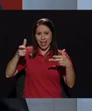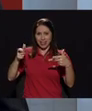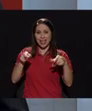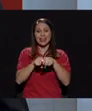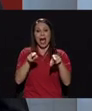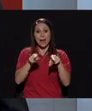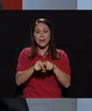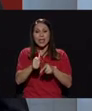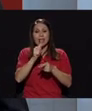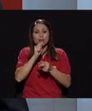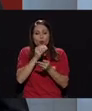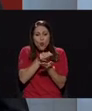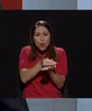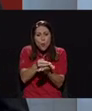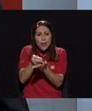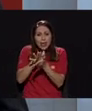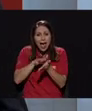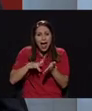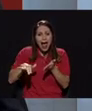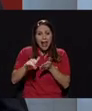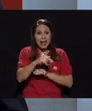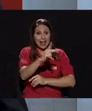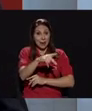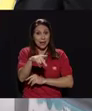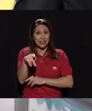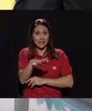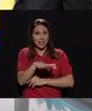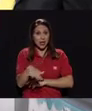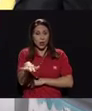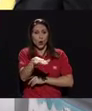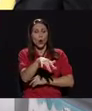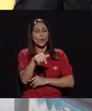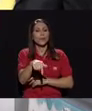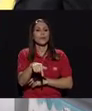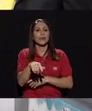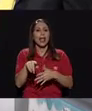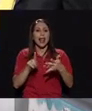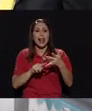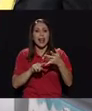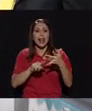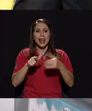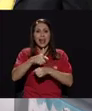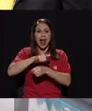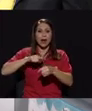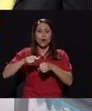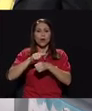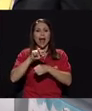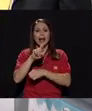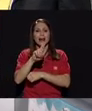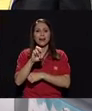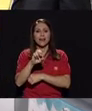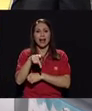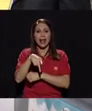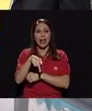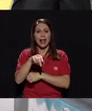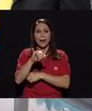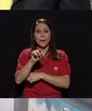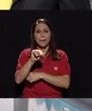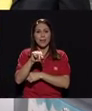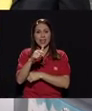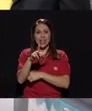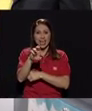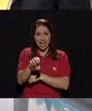se encuentra más bien en el Pacífico del país. Laguna Repingue es